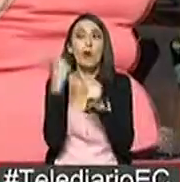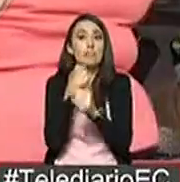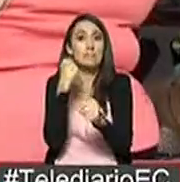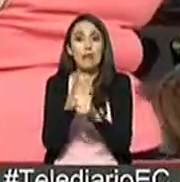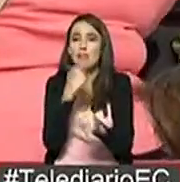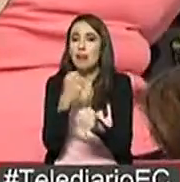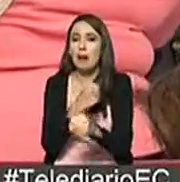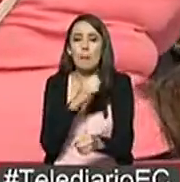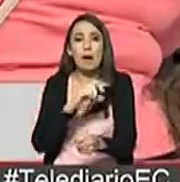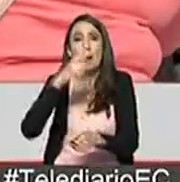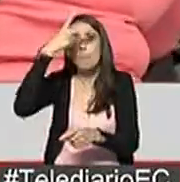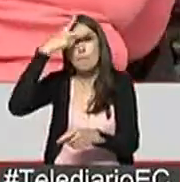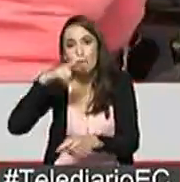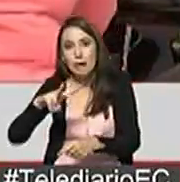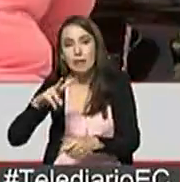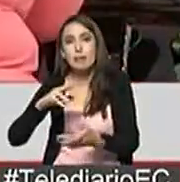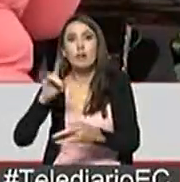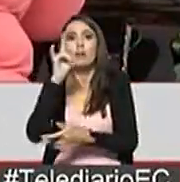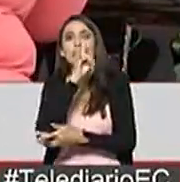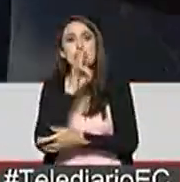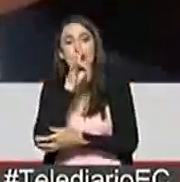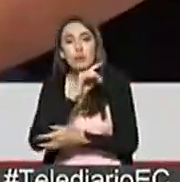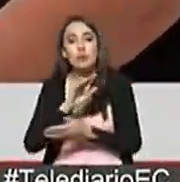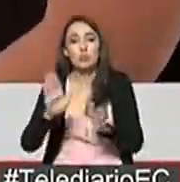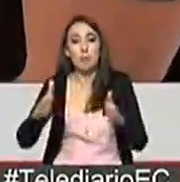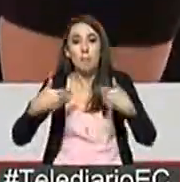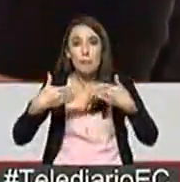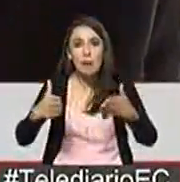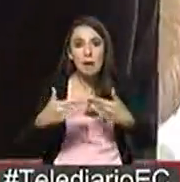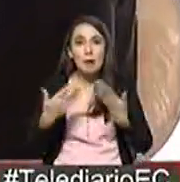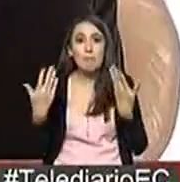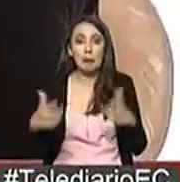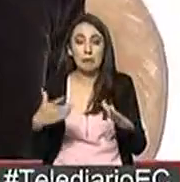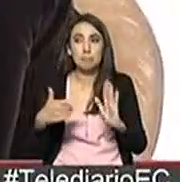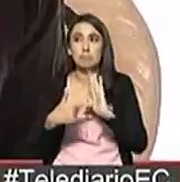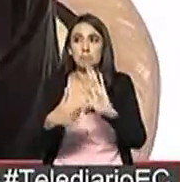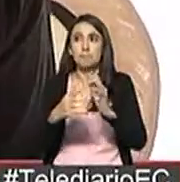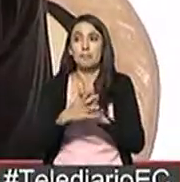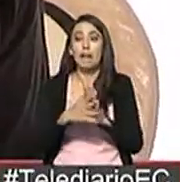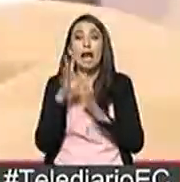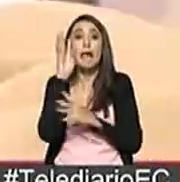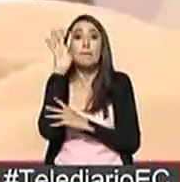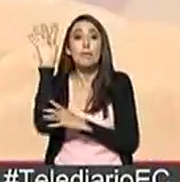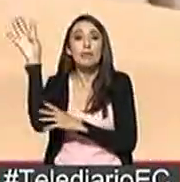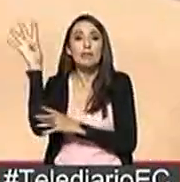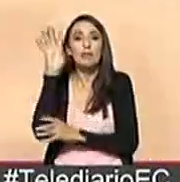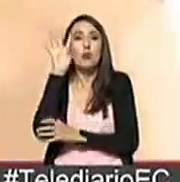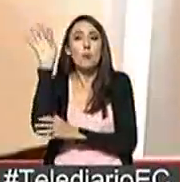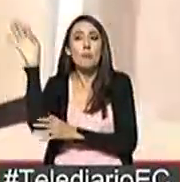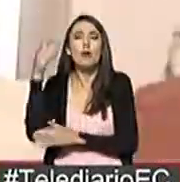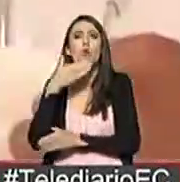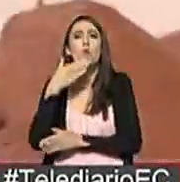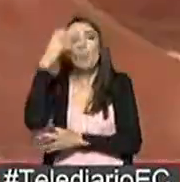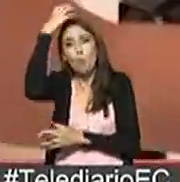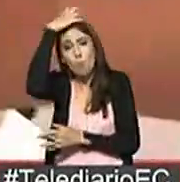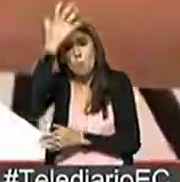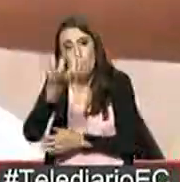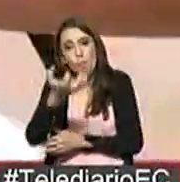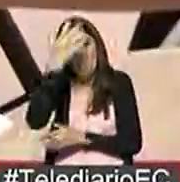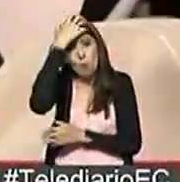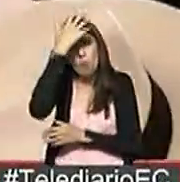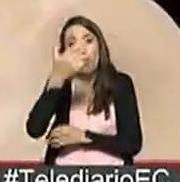únicos, México, Los Ángeles, Panamá. La imaginación de Johan la plasma en sus manos cuando elabora los sombreros de paja